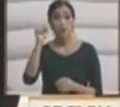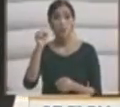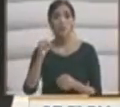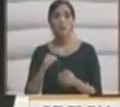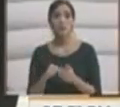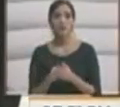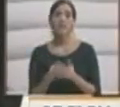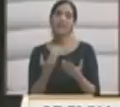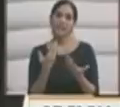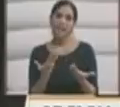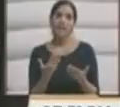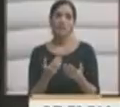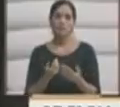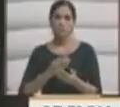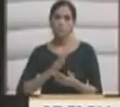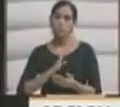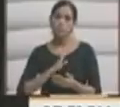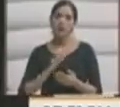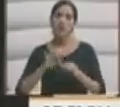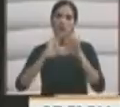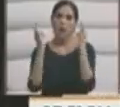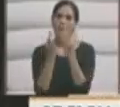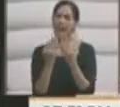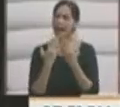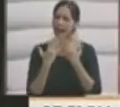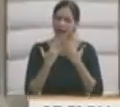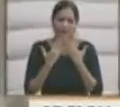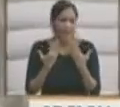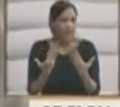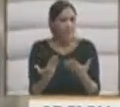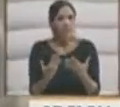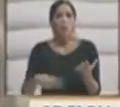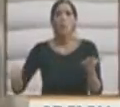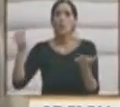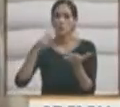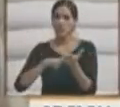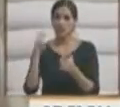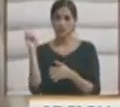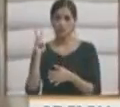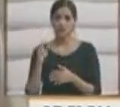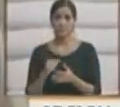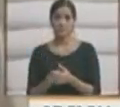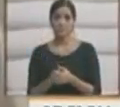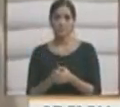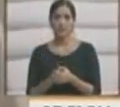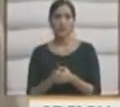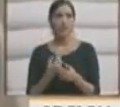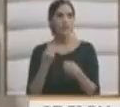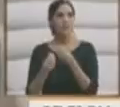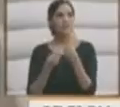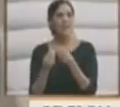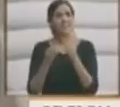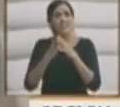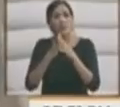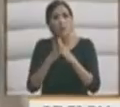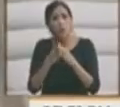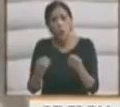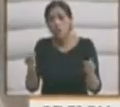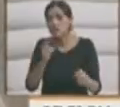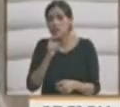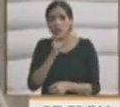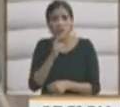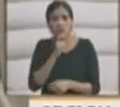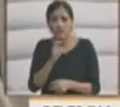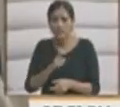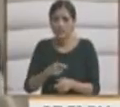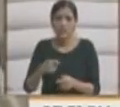de parte de mi familia, o sea, estamos agradecidos por repatriarnos. Se hace cuesta arriba todo, cubrir